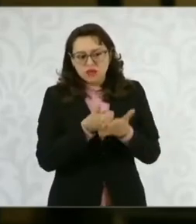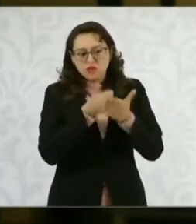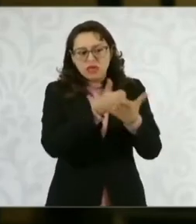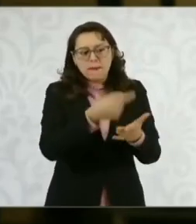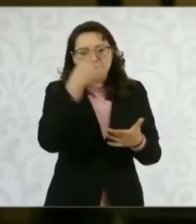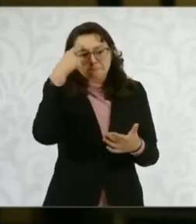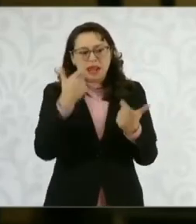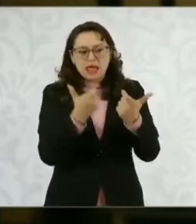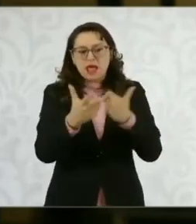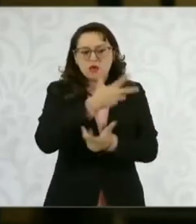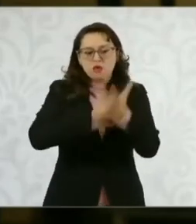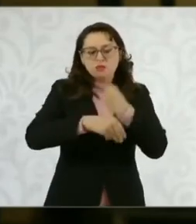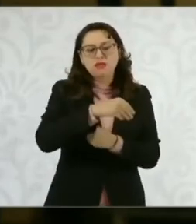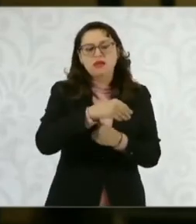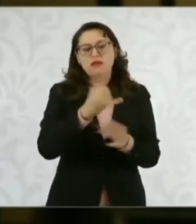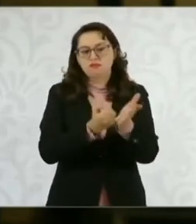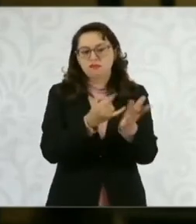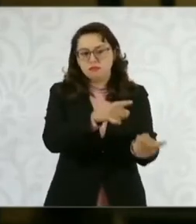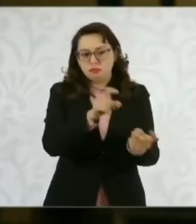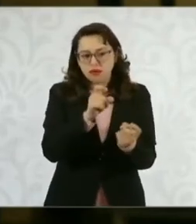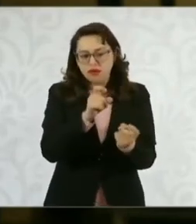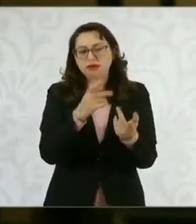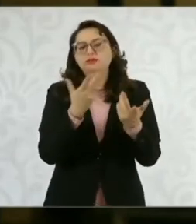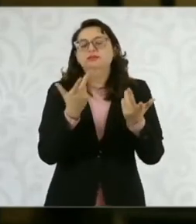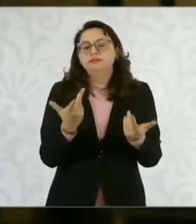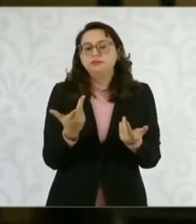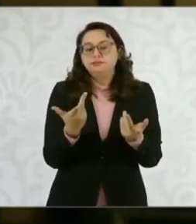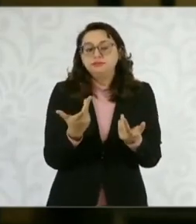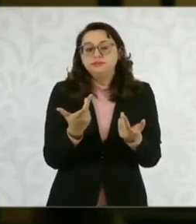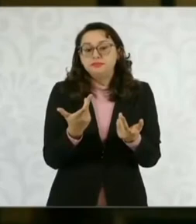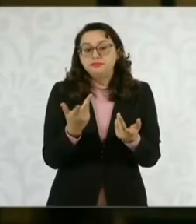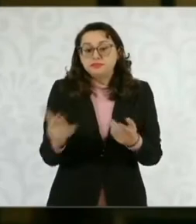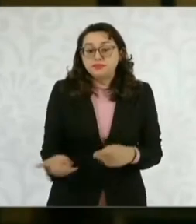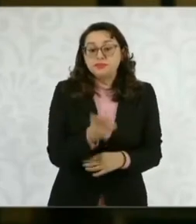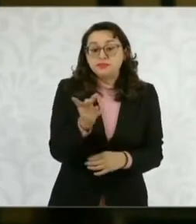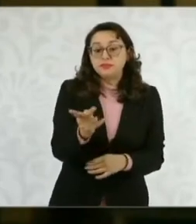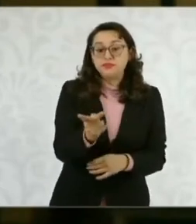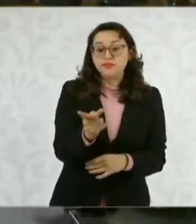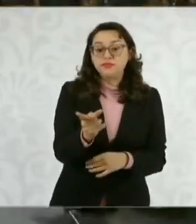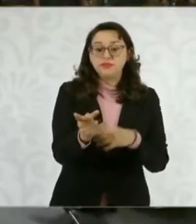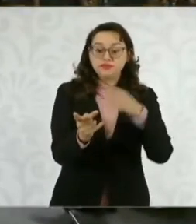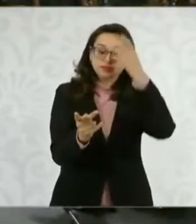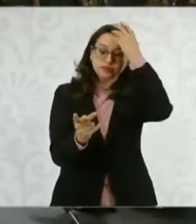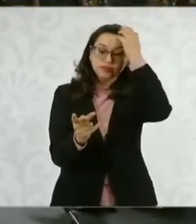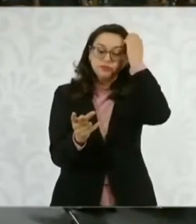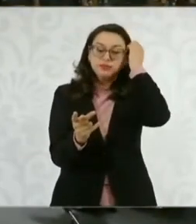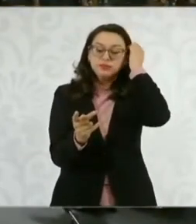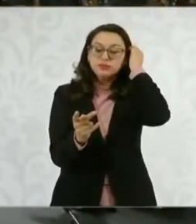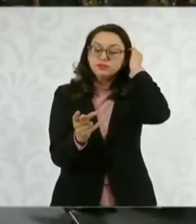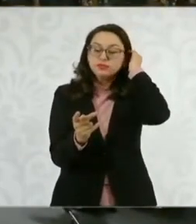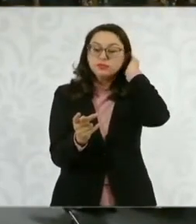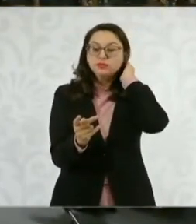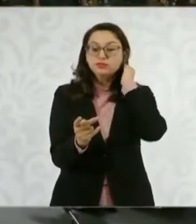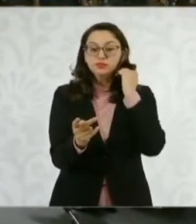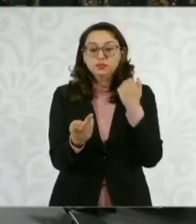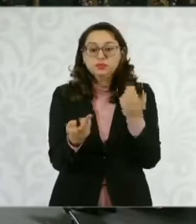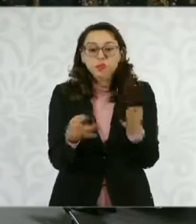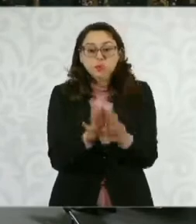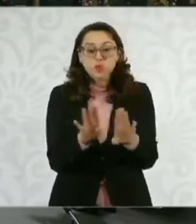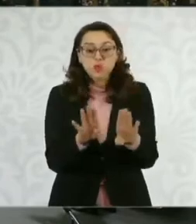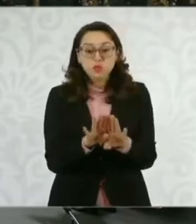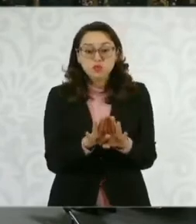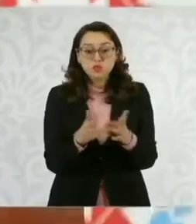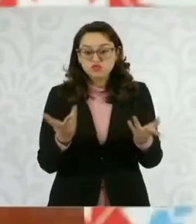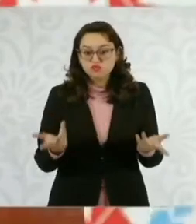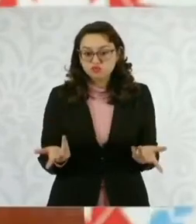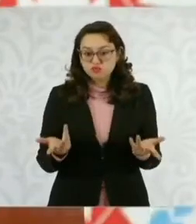otros elementos. Preguntarle dentro de este contexto de lo que me plantea, Presidenta, ¿qué estrategia se va a seguir para